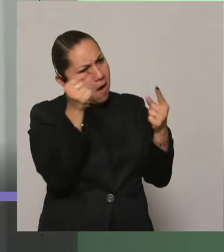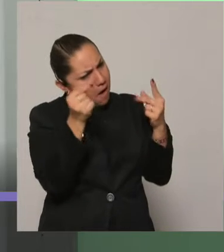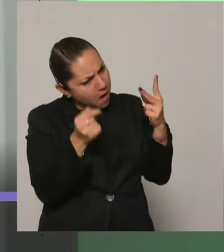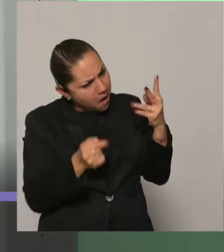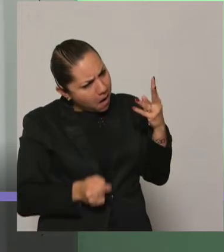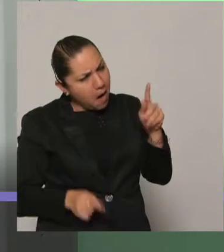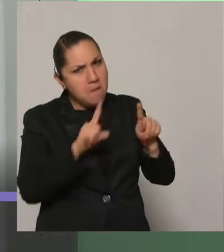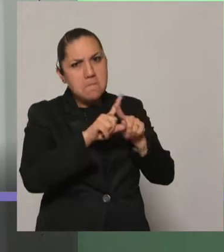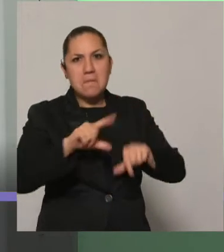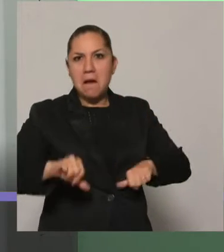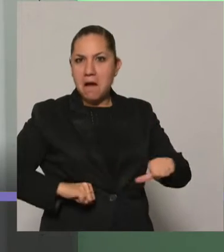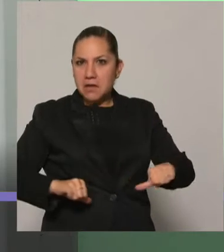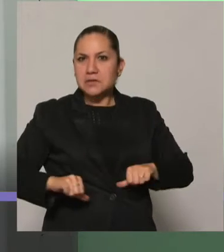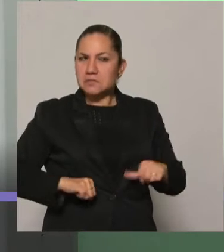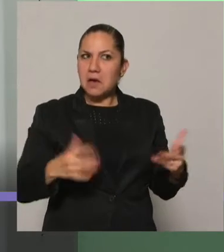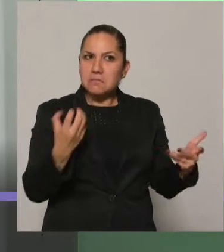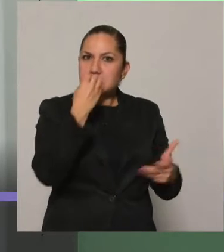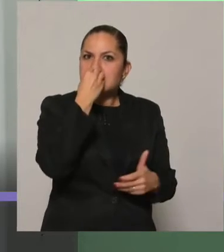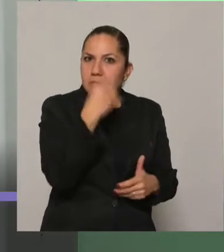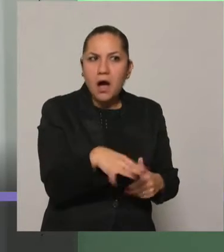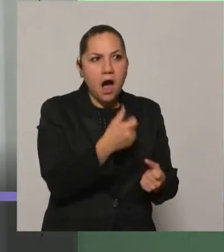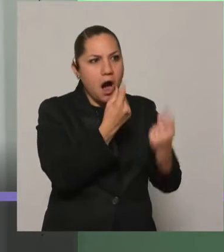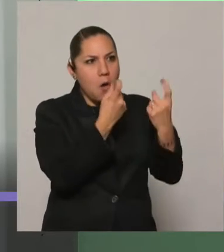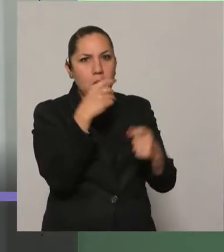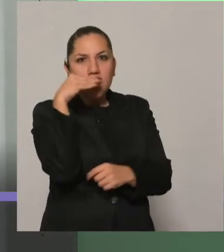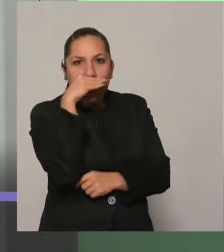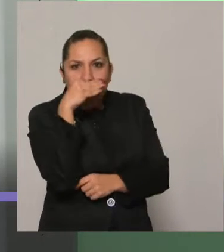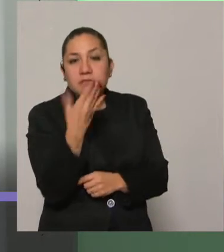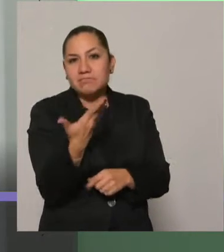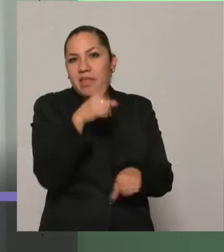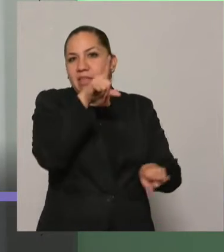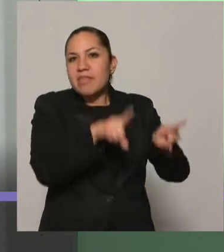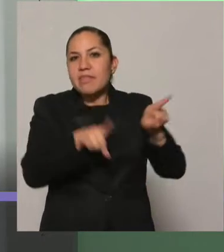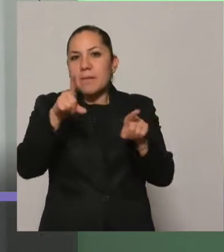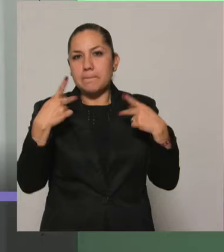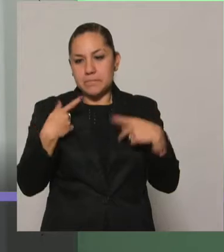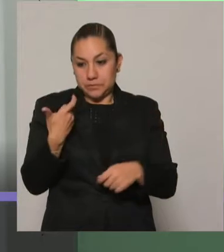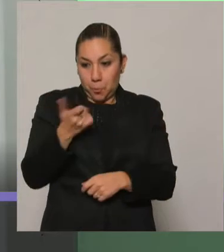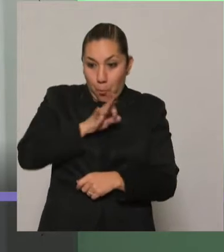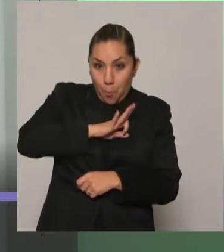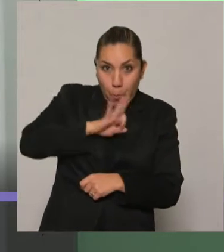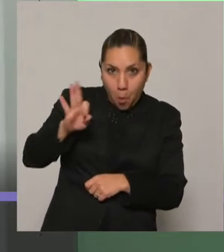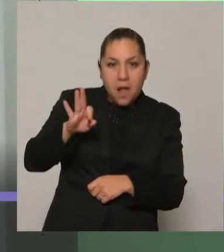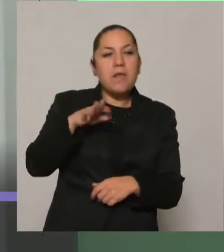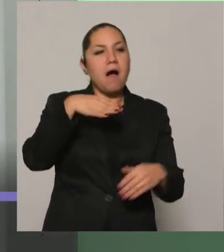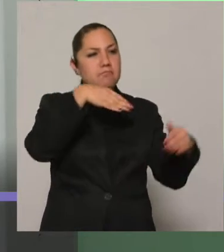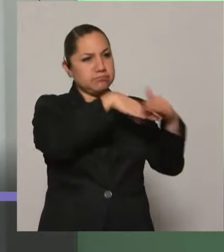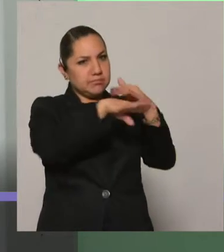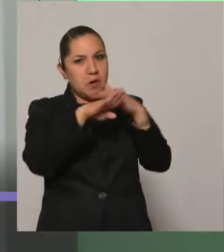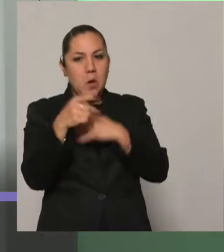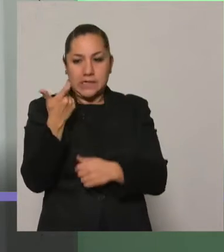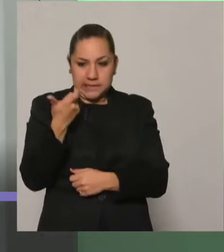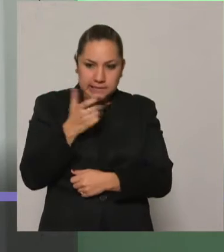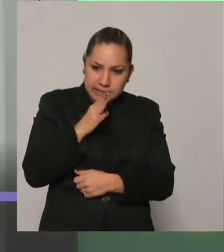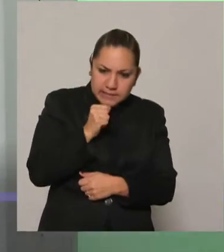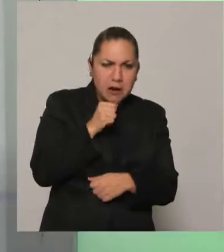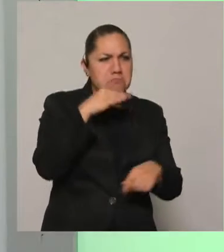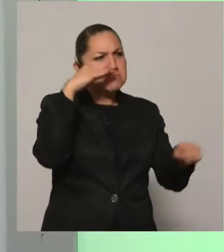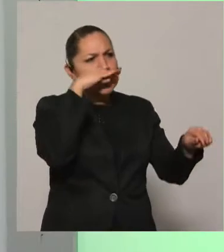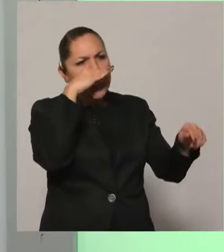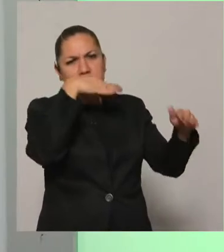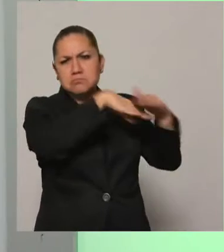muchas gratuitas. Hay para todos los bolsillos, hay para todas las condiciones, y siempre hay promociones para ir al teatro.